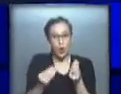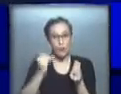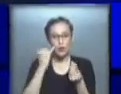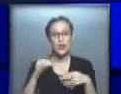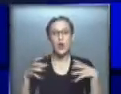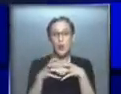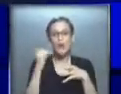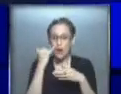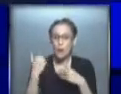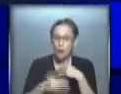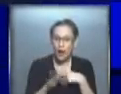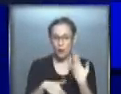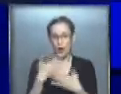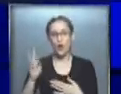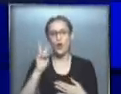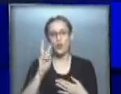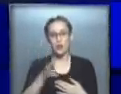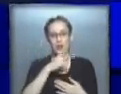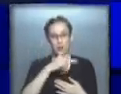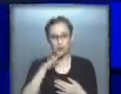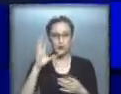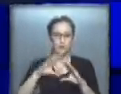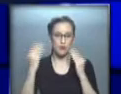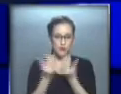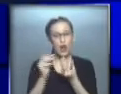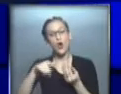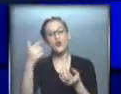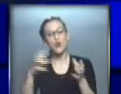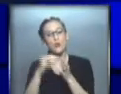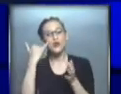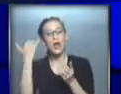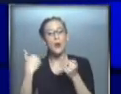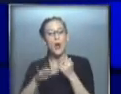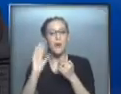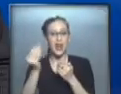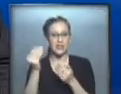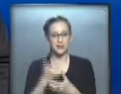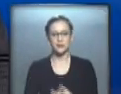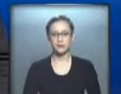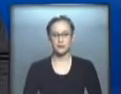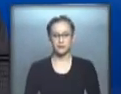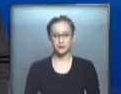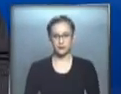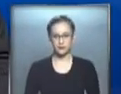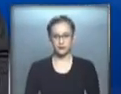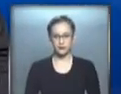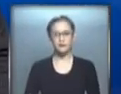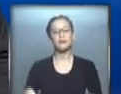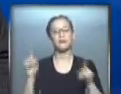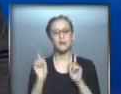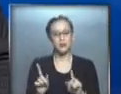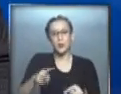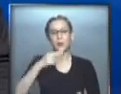todas manera está clasificada y quién es la otra selección que ya consiguió su pasaje a brasil y como cada viernes